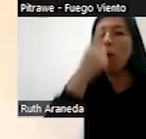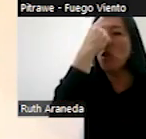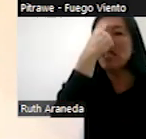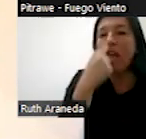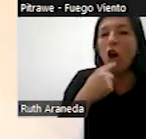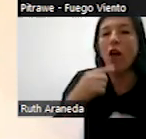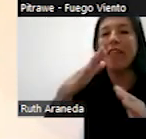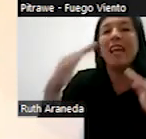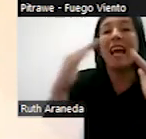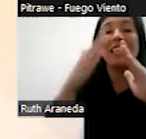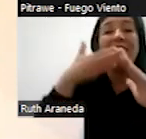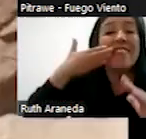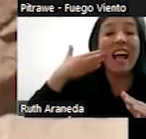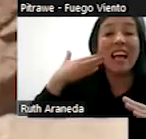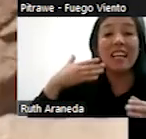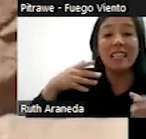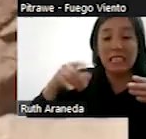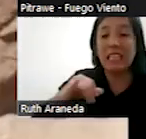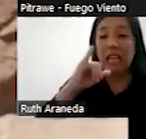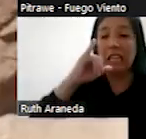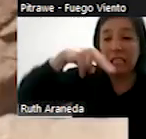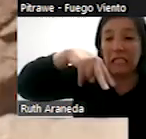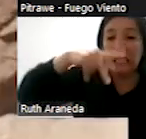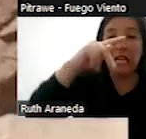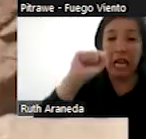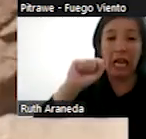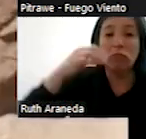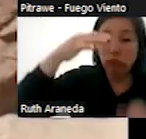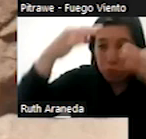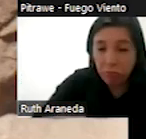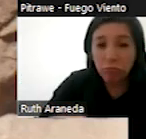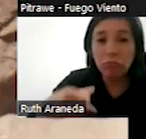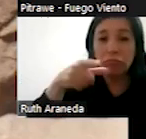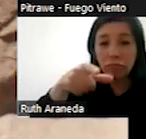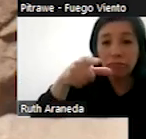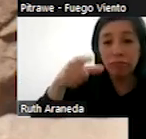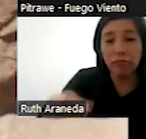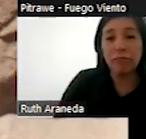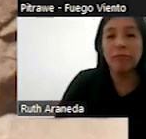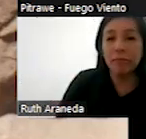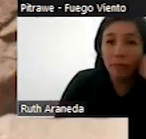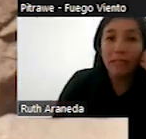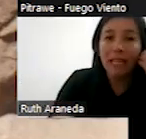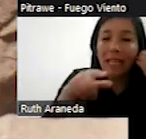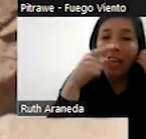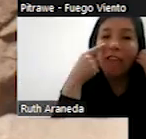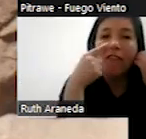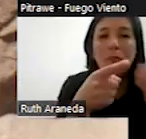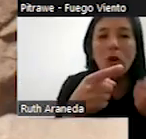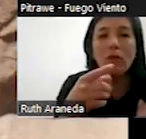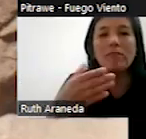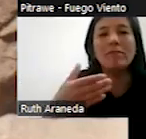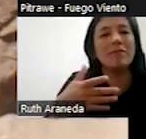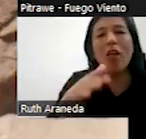bonito, es de Inca, del periodo incaico, probablemente incaico local, digamos, y es el contexto de una excavación